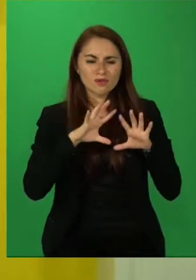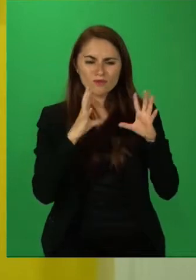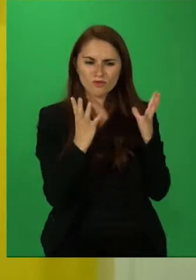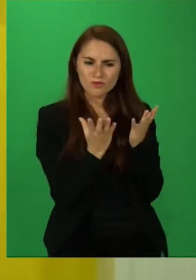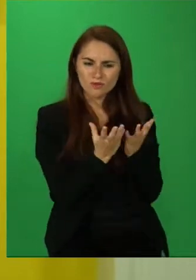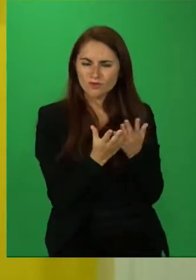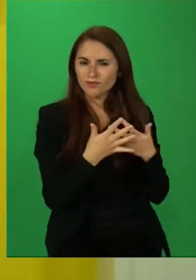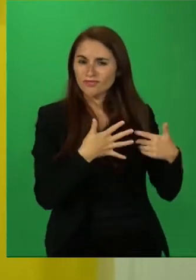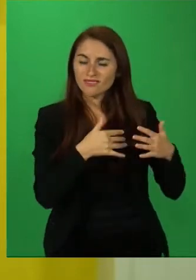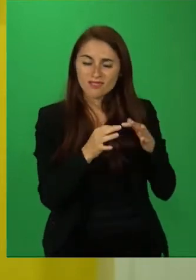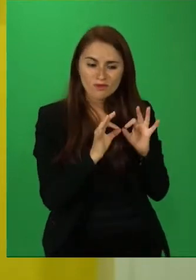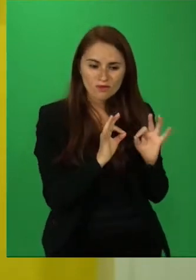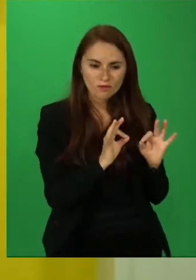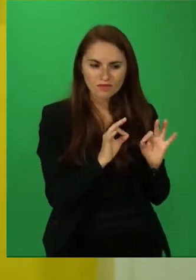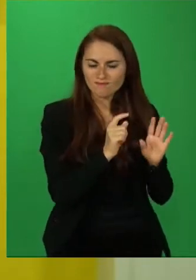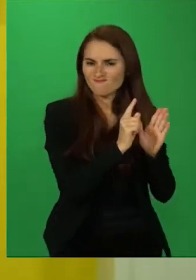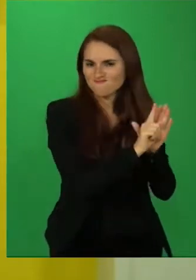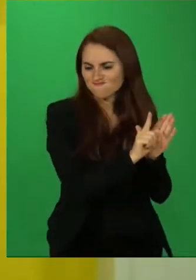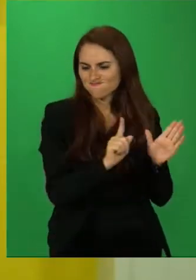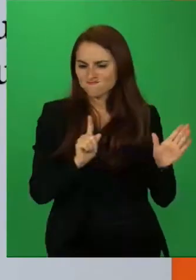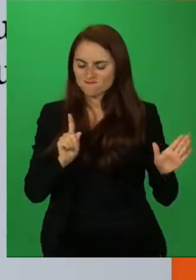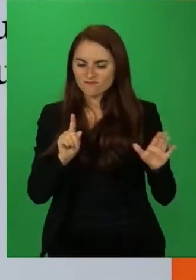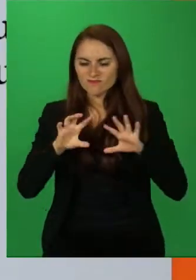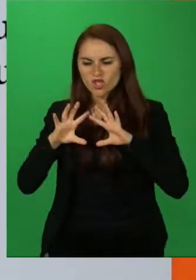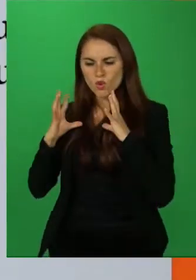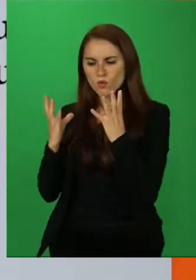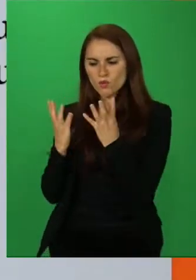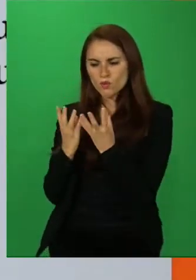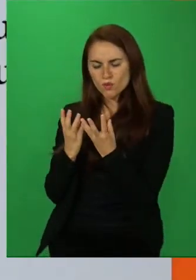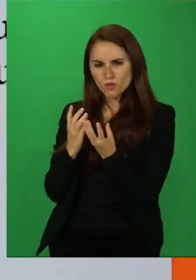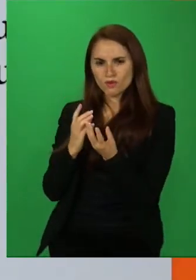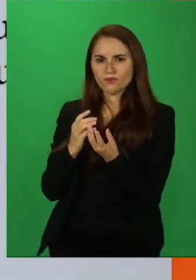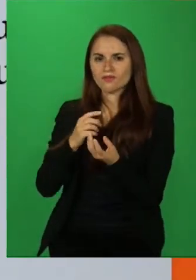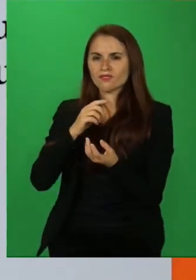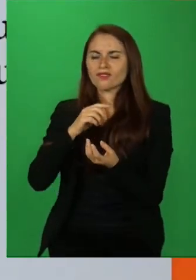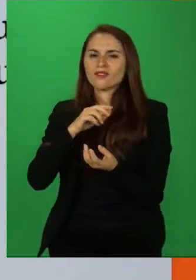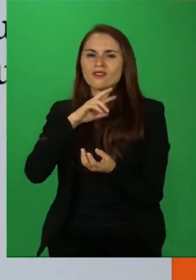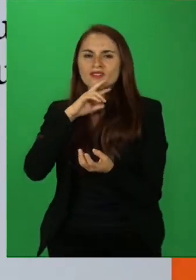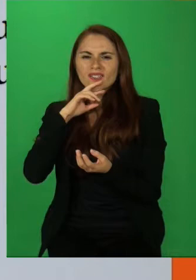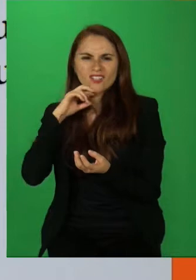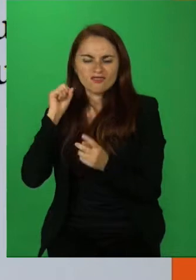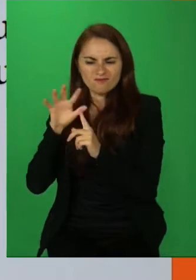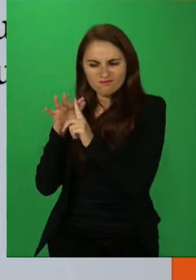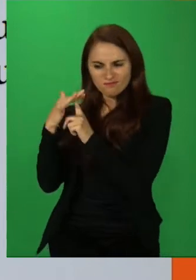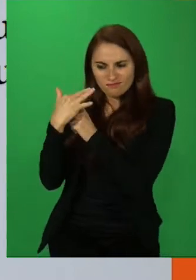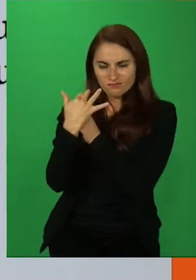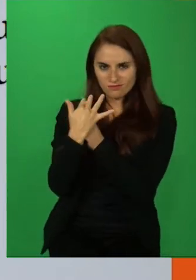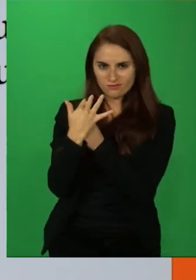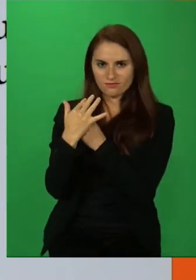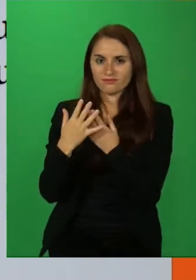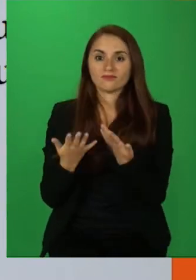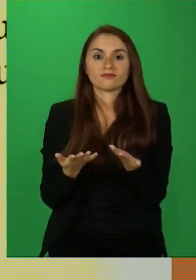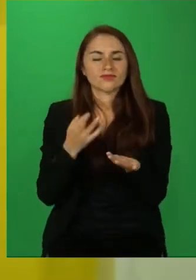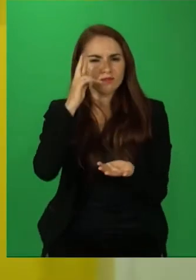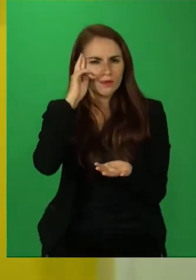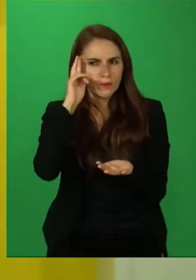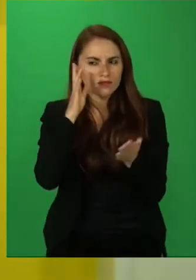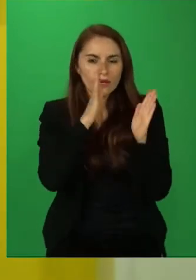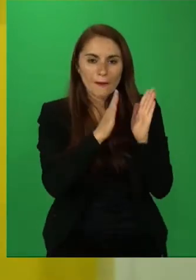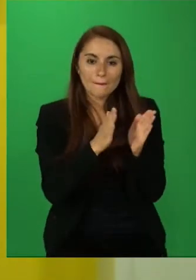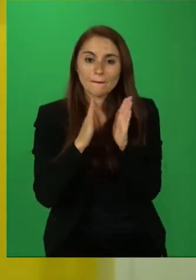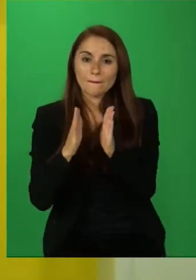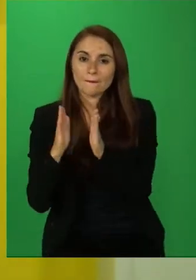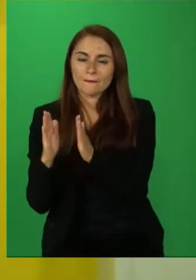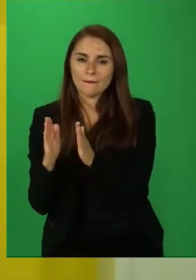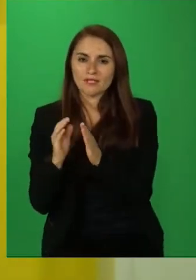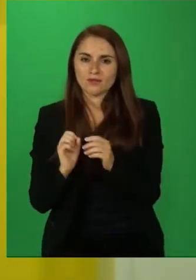mundo natural y estamos en un mundo egocéntrico. ¿Sí? Acompáñame entonces. Vamos a recordar el paso a paso, ya de la